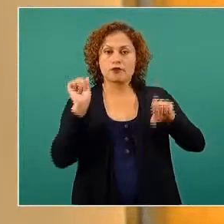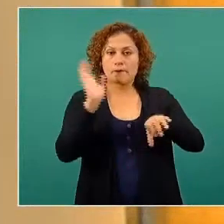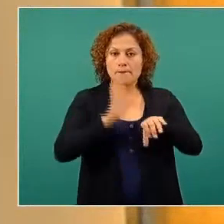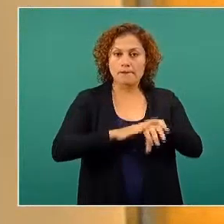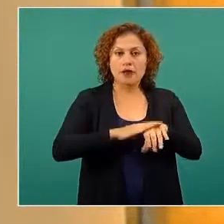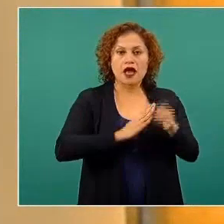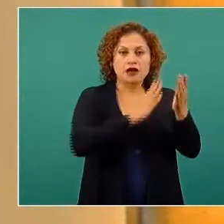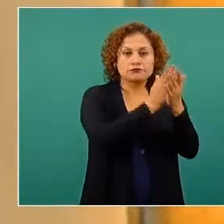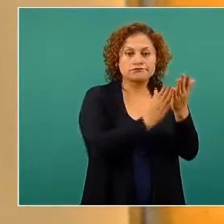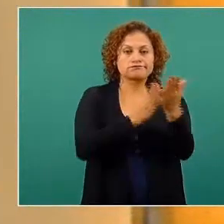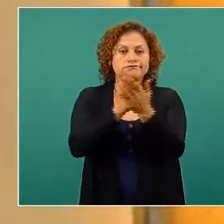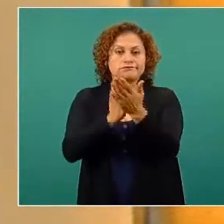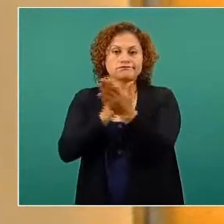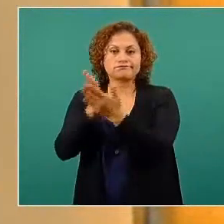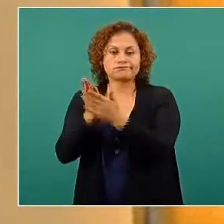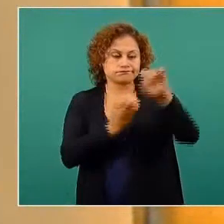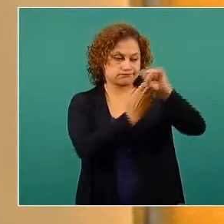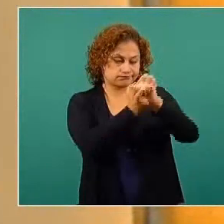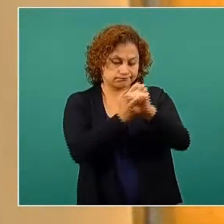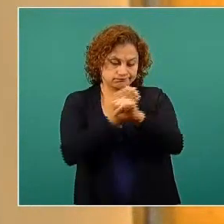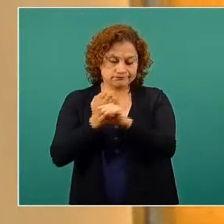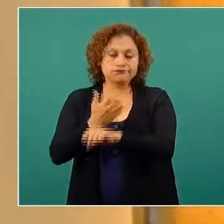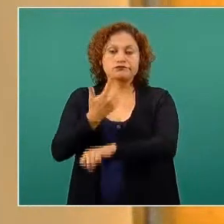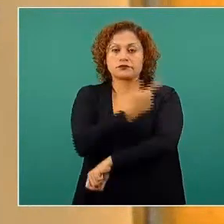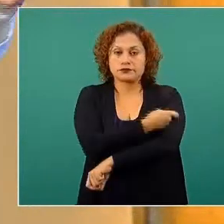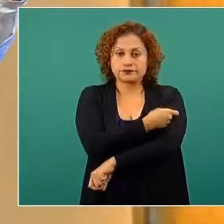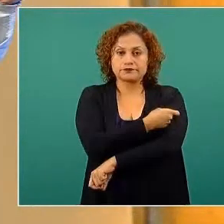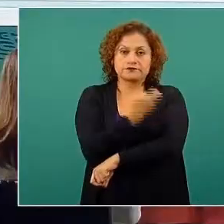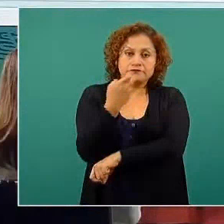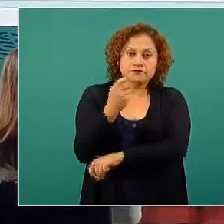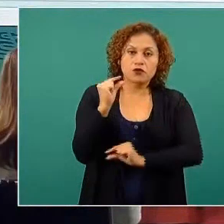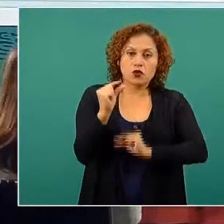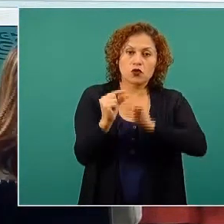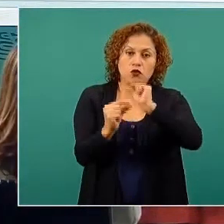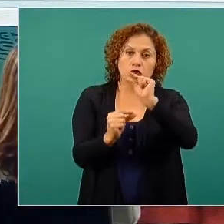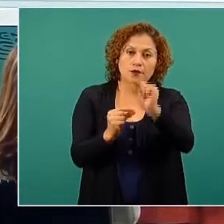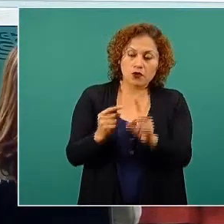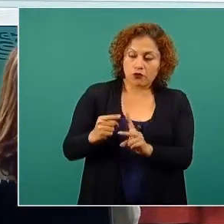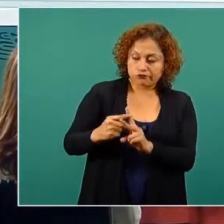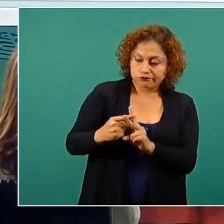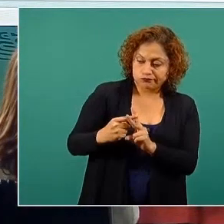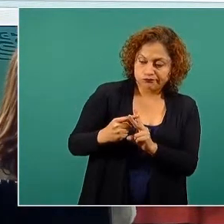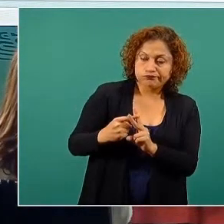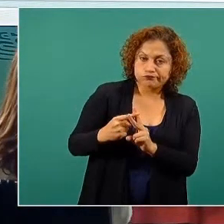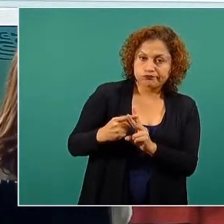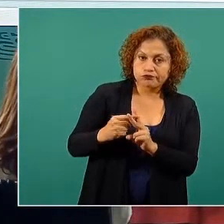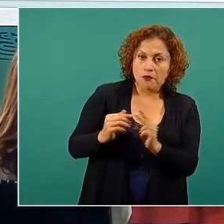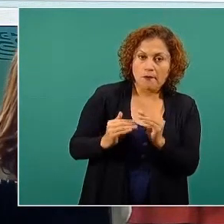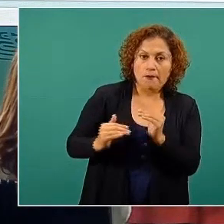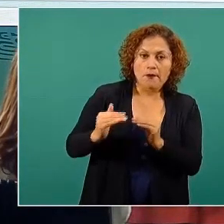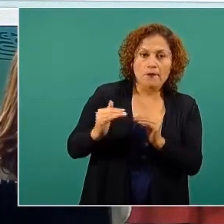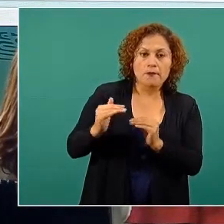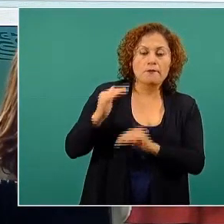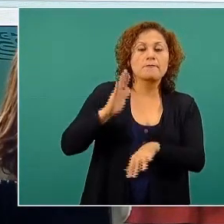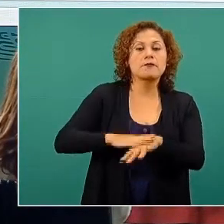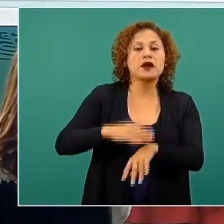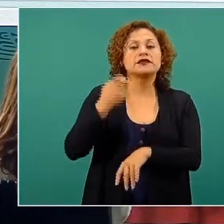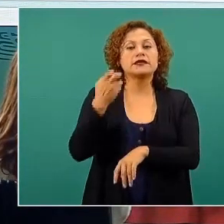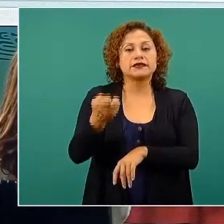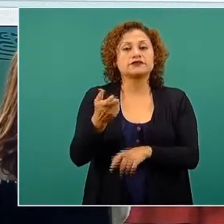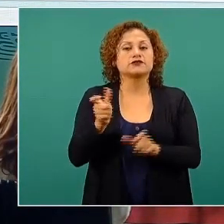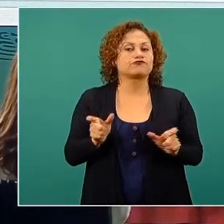pueden vacunar, podremos ir avanzando también en el control de la epidemia con todas las